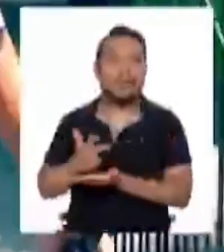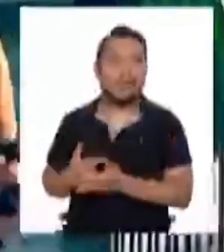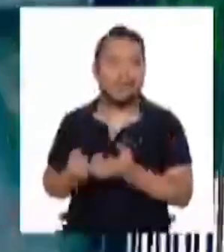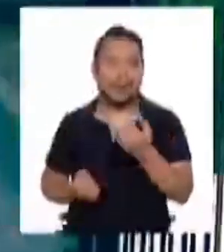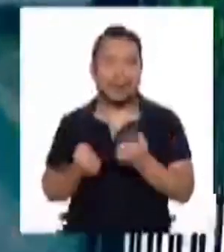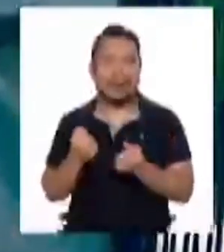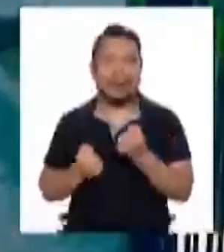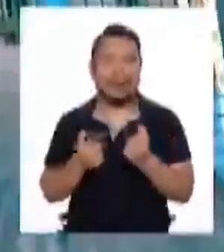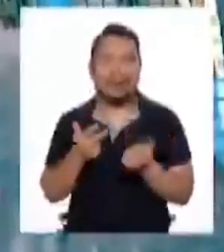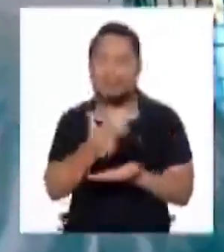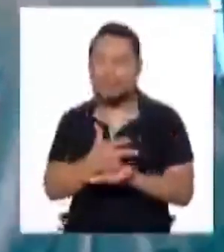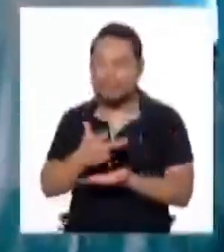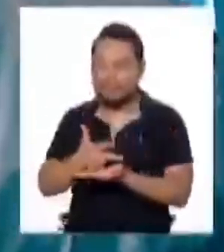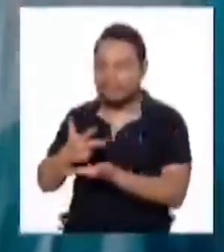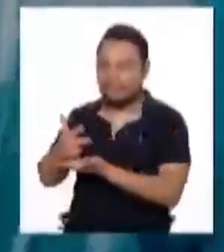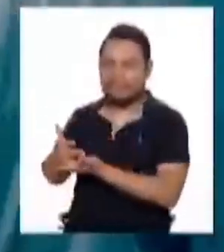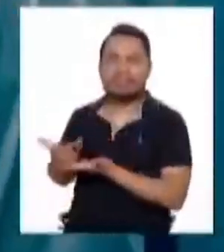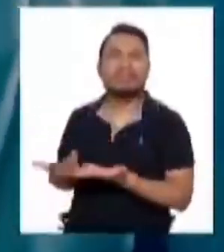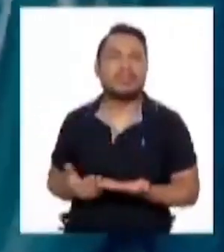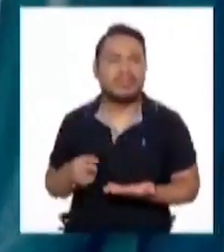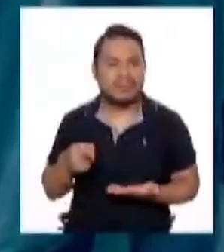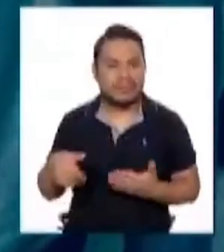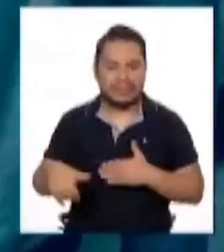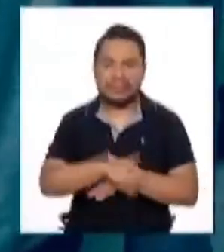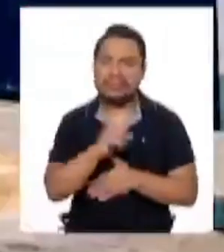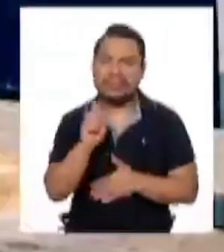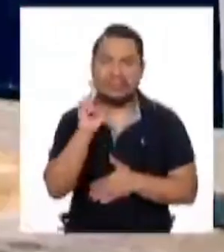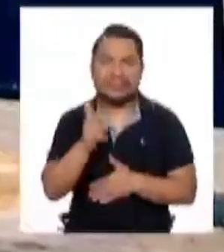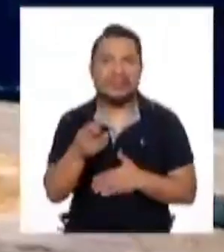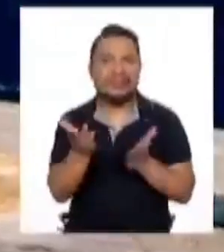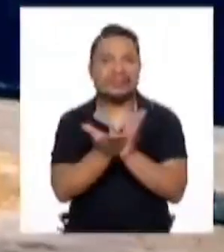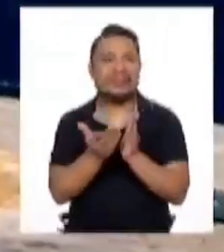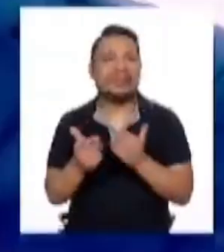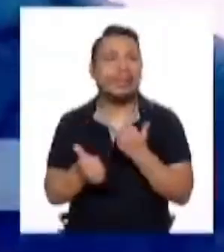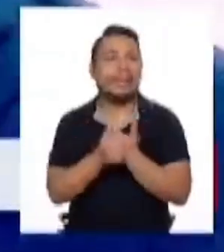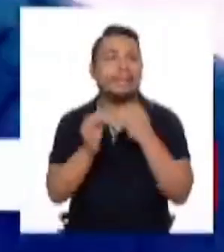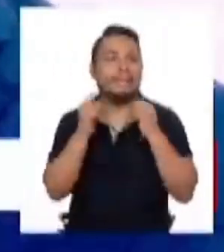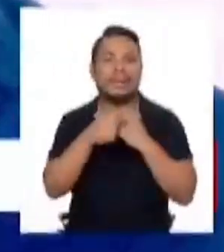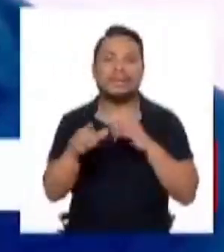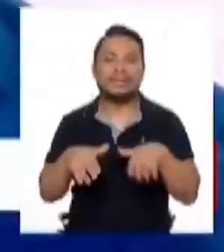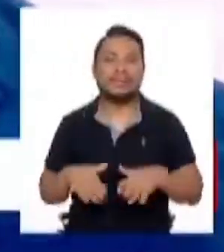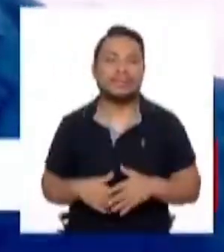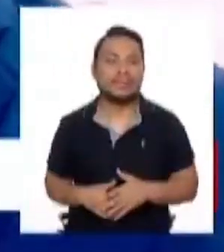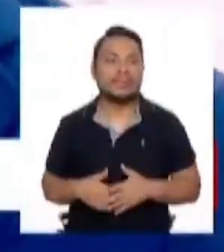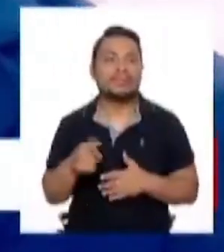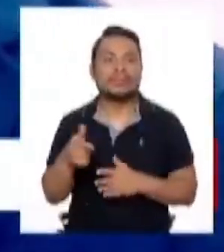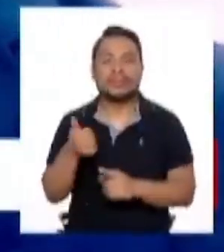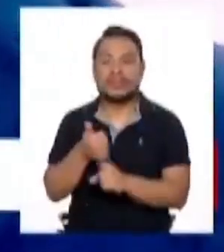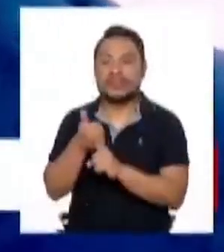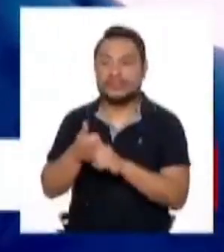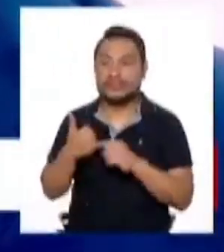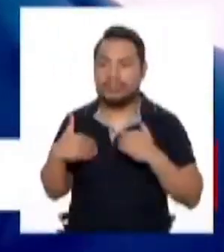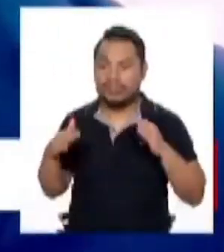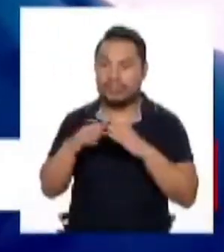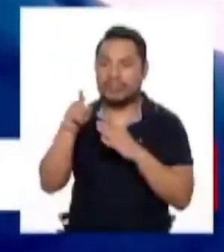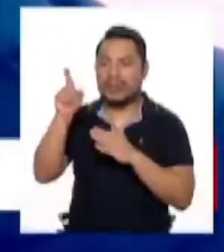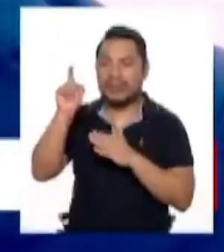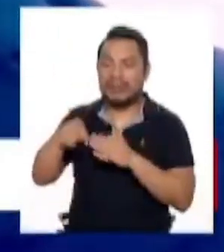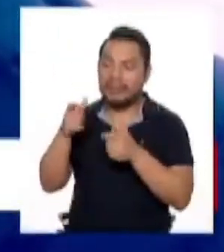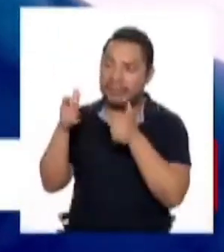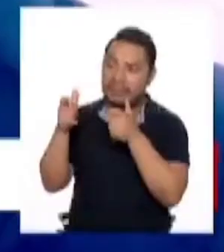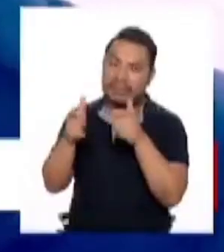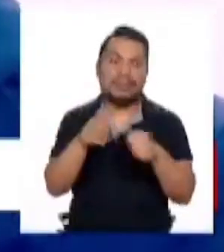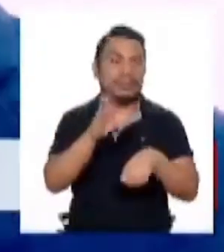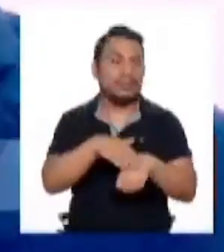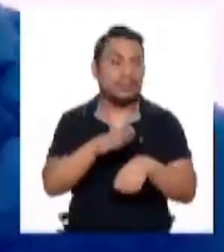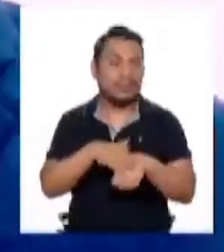aquí sin razón de ser, cuando sabemos de que es una infraestructura, es bastante peligrosa para ellos. Eso le corresponde a los municipios distritales,